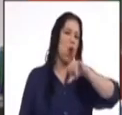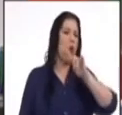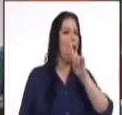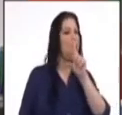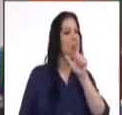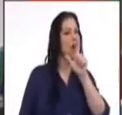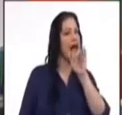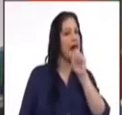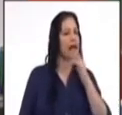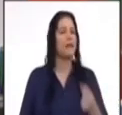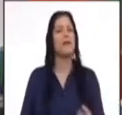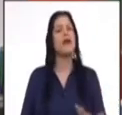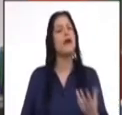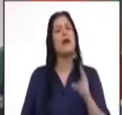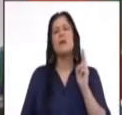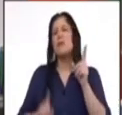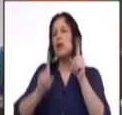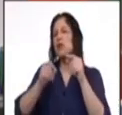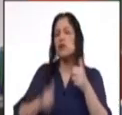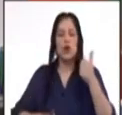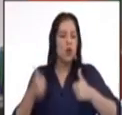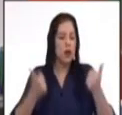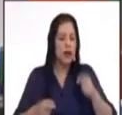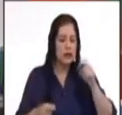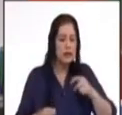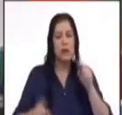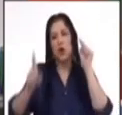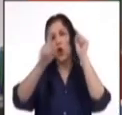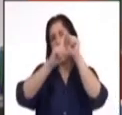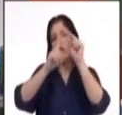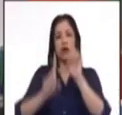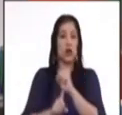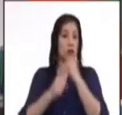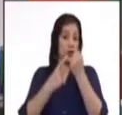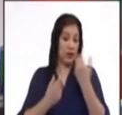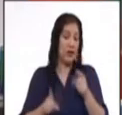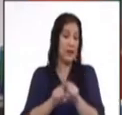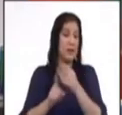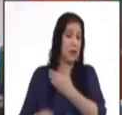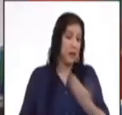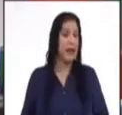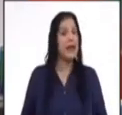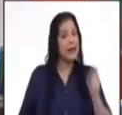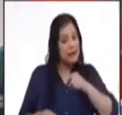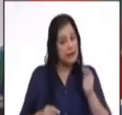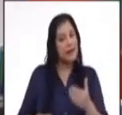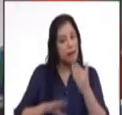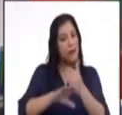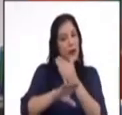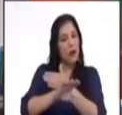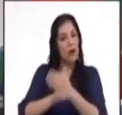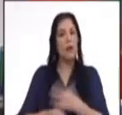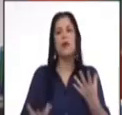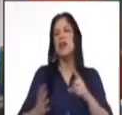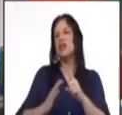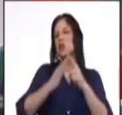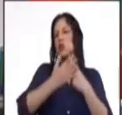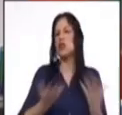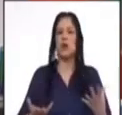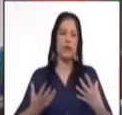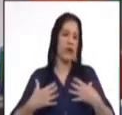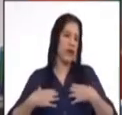escribe: profesora, ¿cuáles deberían ser los retos que como sociedad y Estado debemos superar frente a la situación de la salud